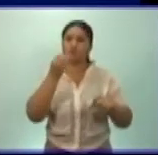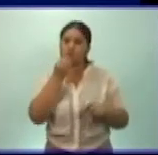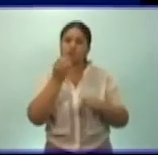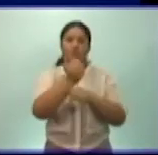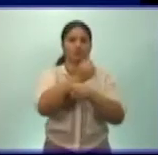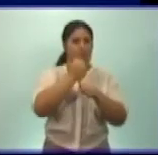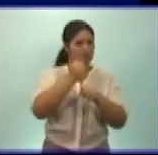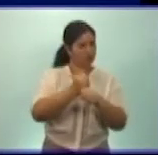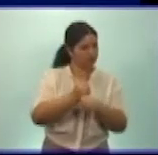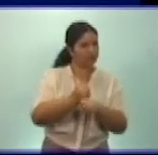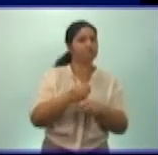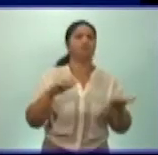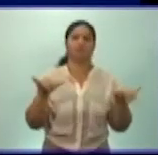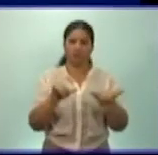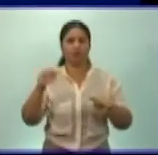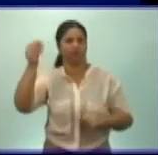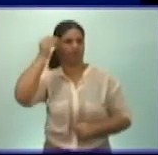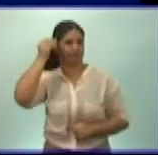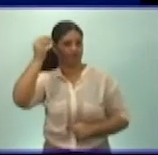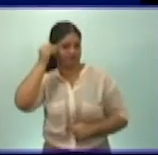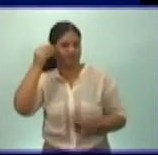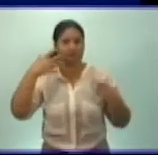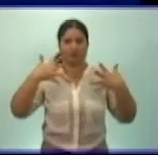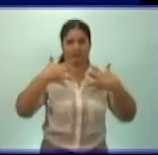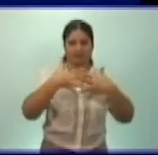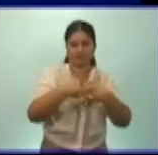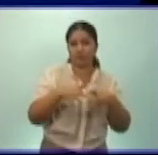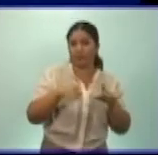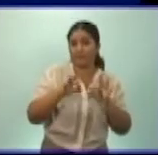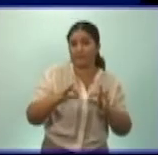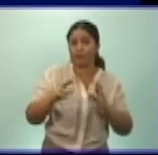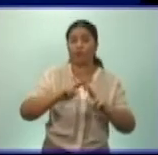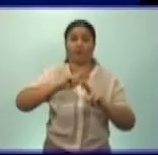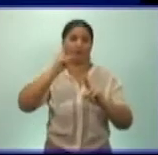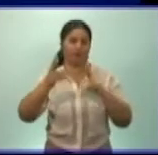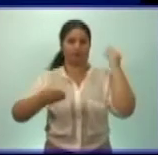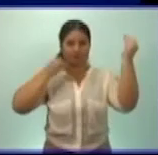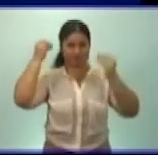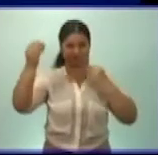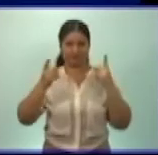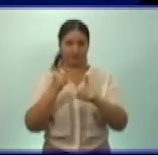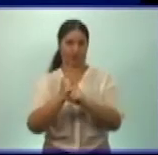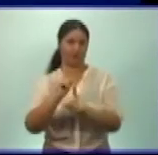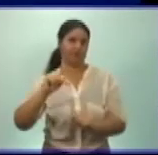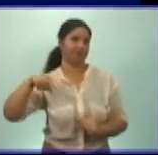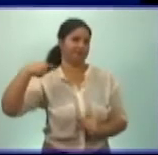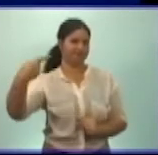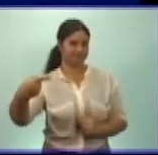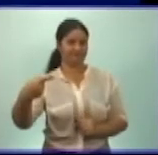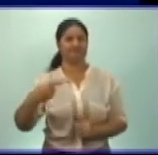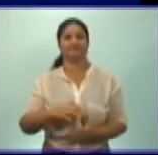y poder estar un poco mejor preparados para el análisis de la obra en la clase posterior.